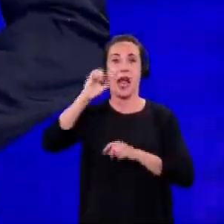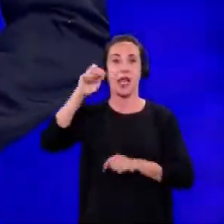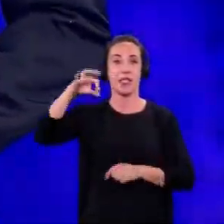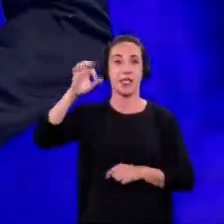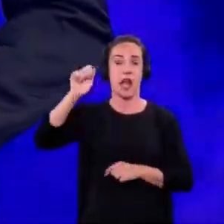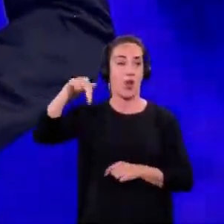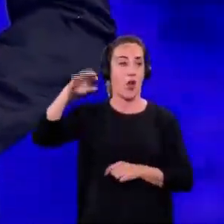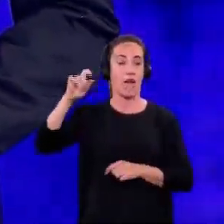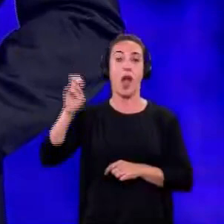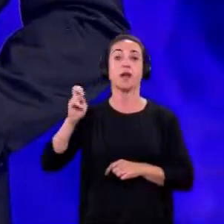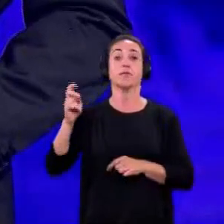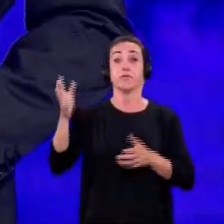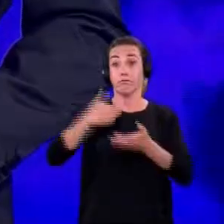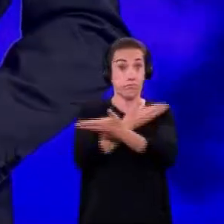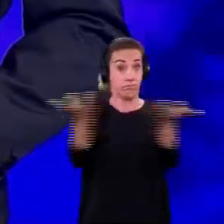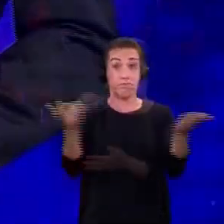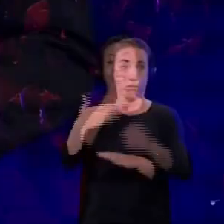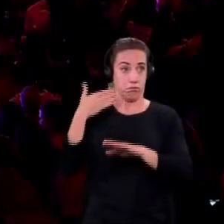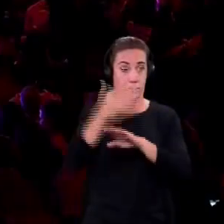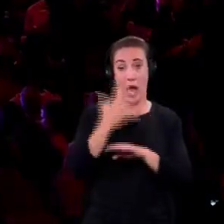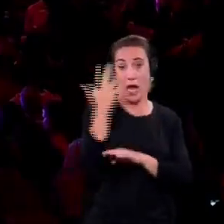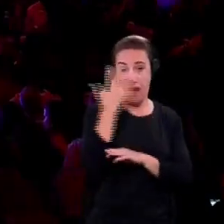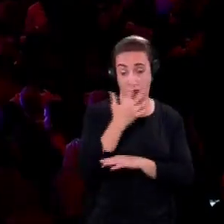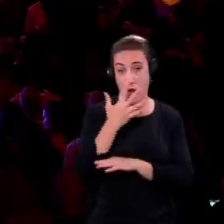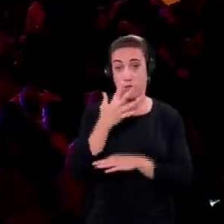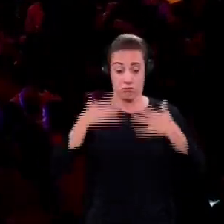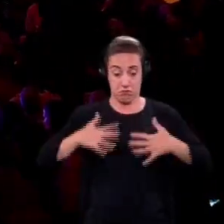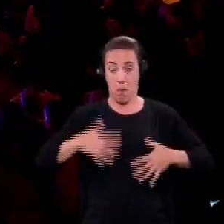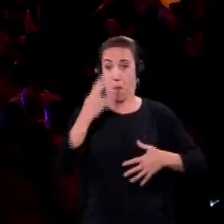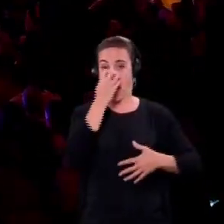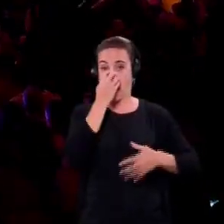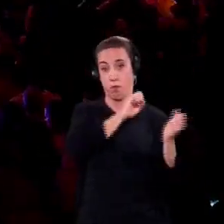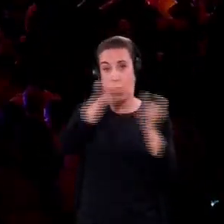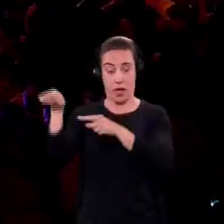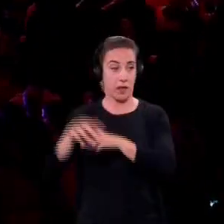ustedes, ¡Los Tiralenguas!